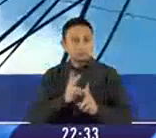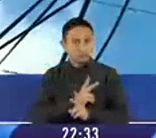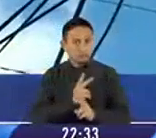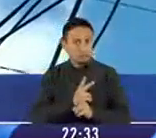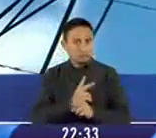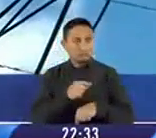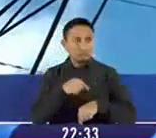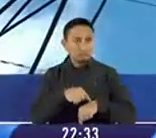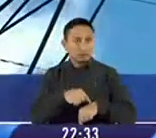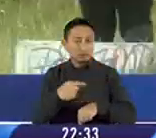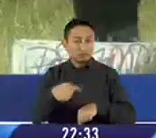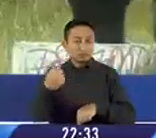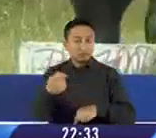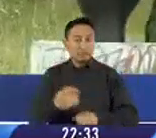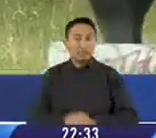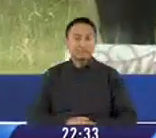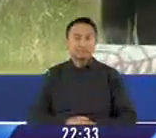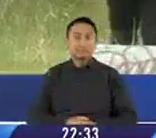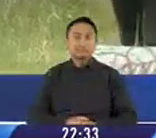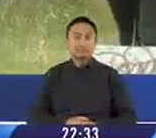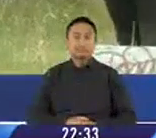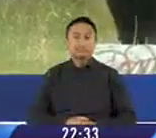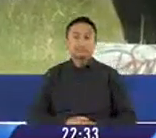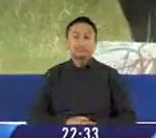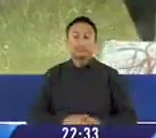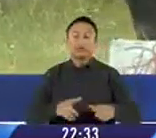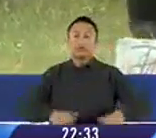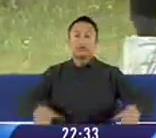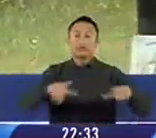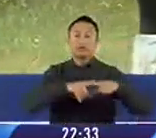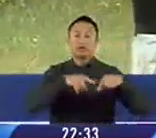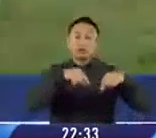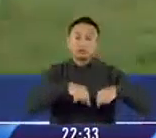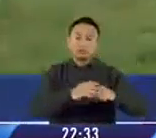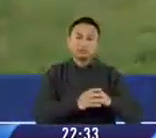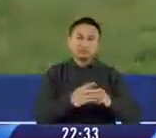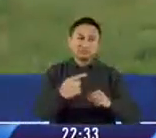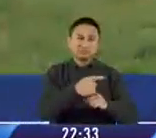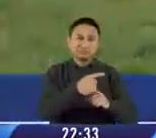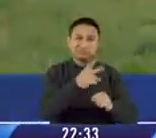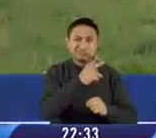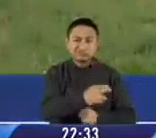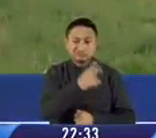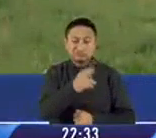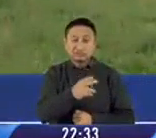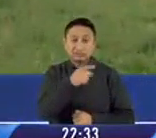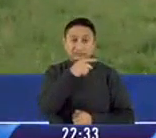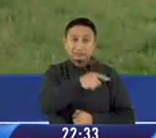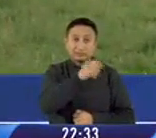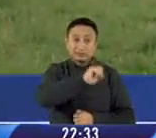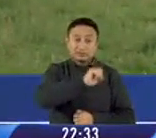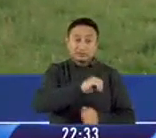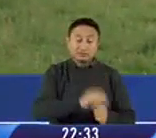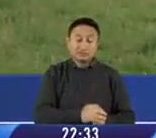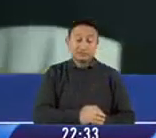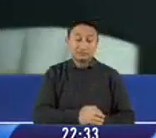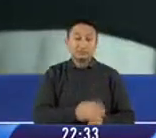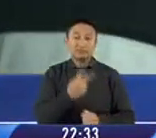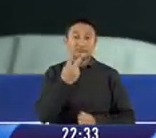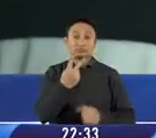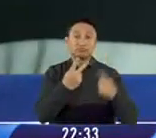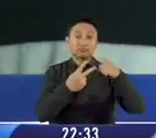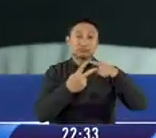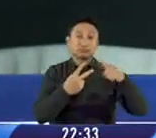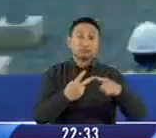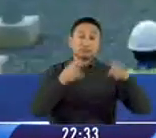horarios de los próximos días. Por otro lado, si hay zonas que se repiten en el listado, esto quiere decir que allí se manejan con dos